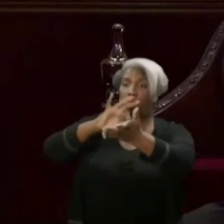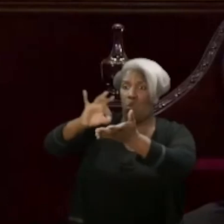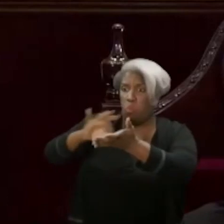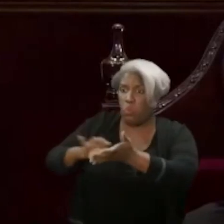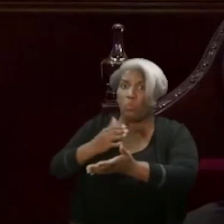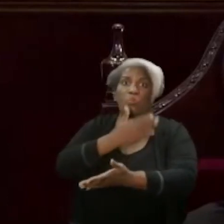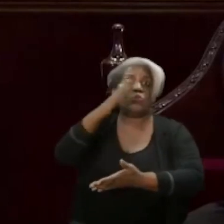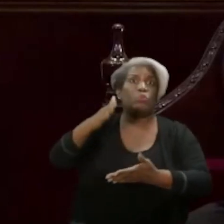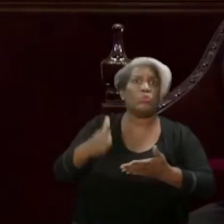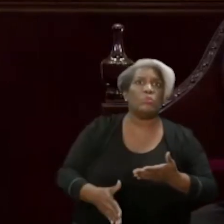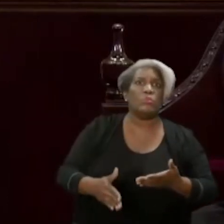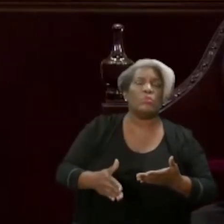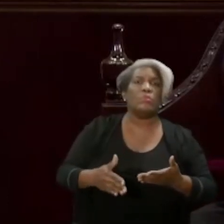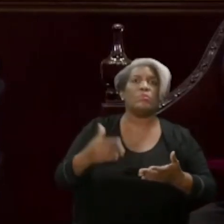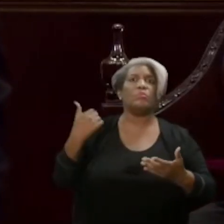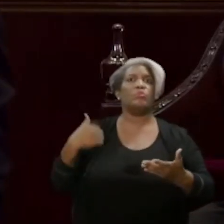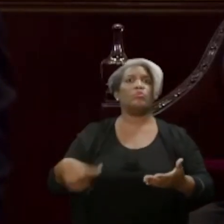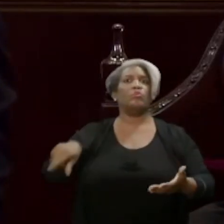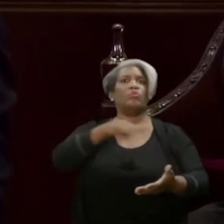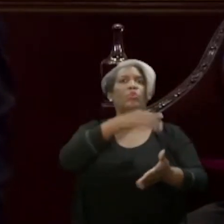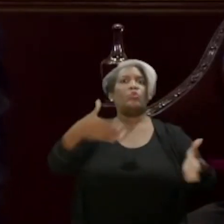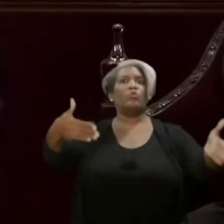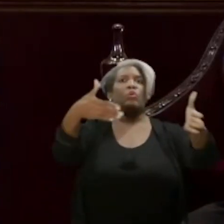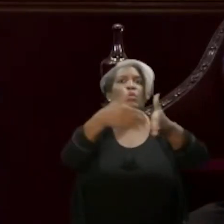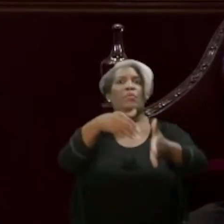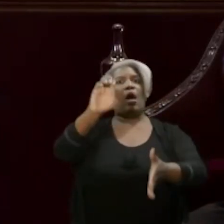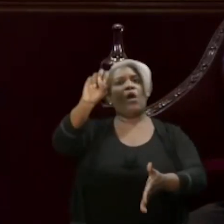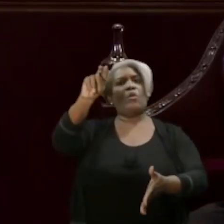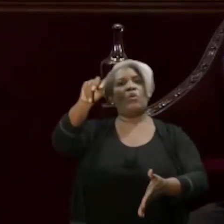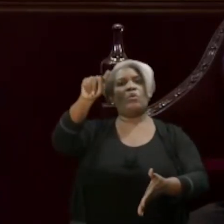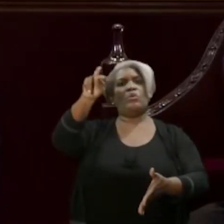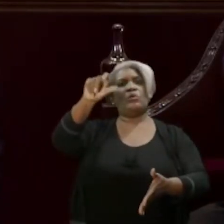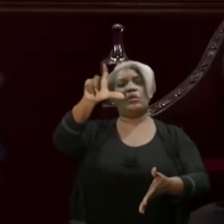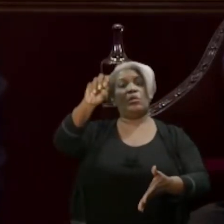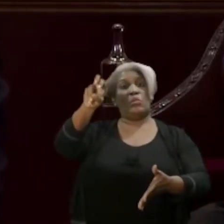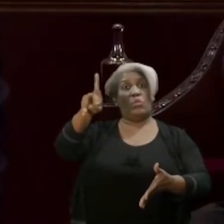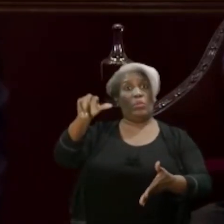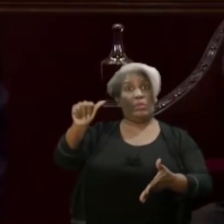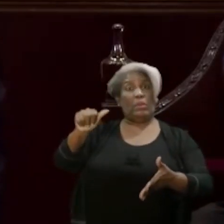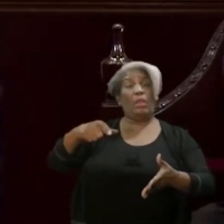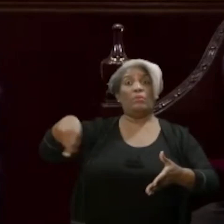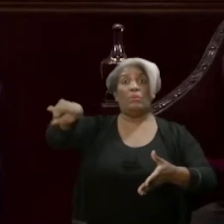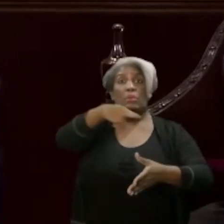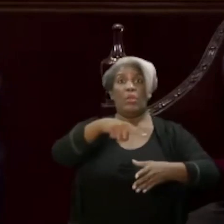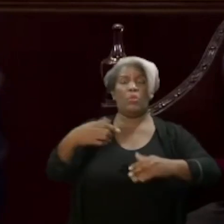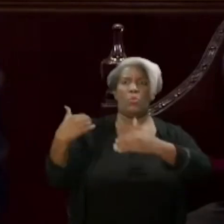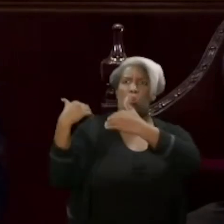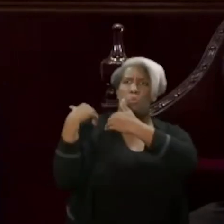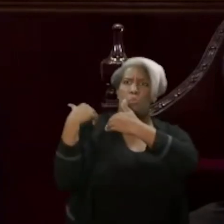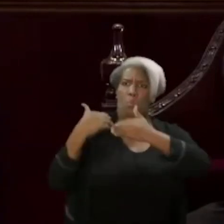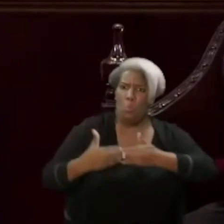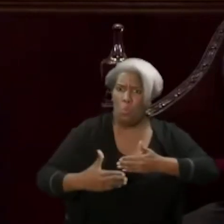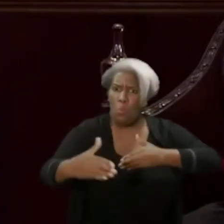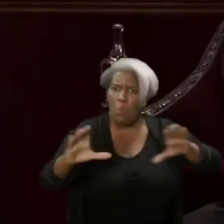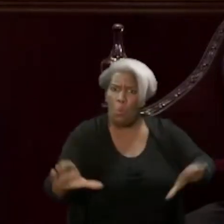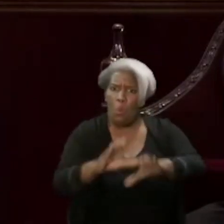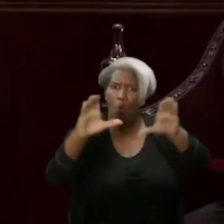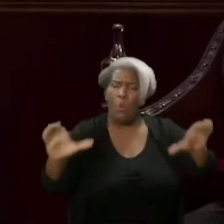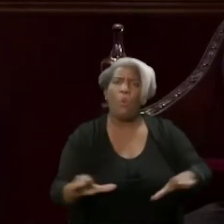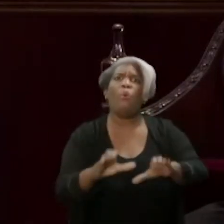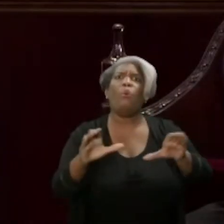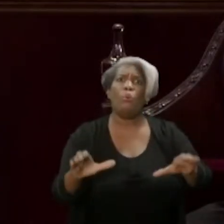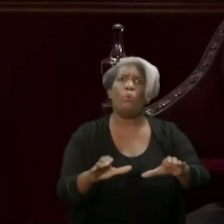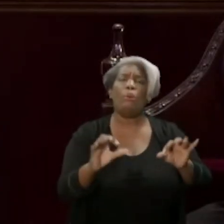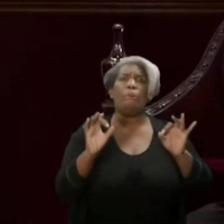auditoría. Nosotros le hemos devuelto a la Contraloría la función de auditoría interna del gobierno de forma continua y ahora